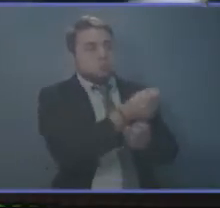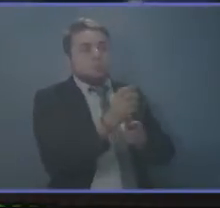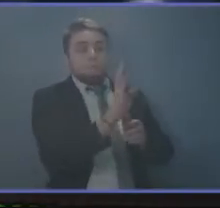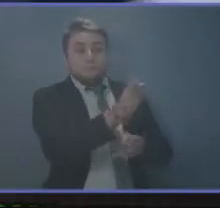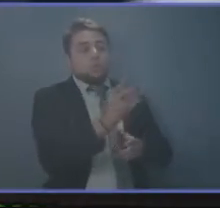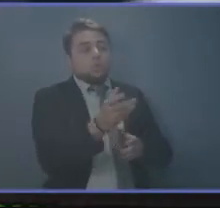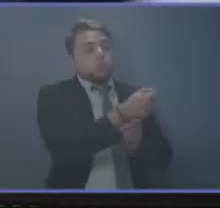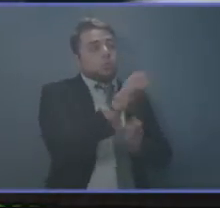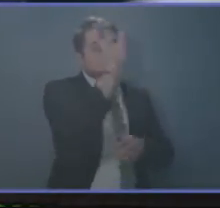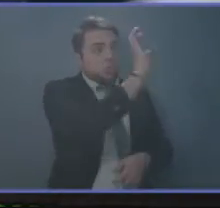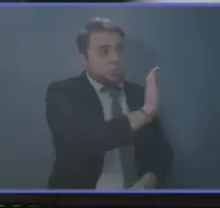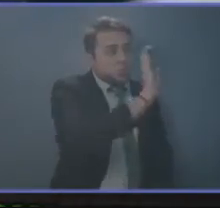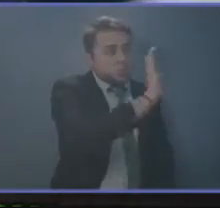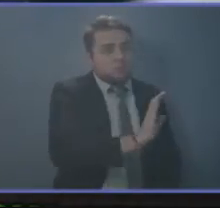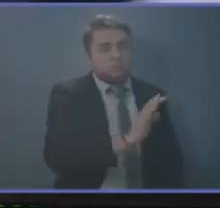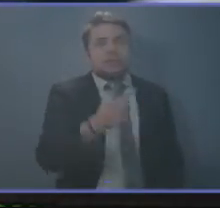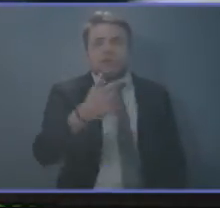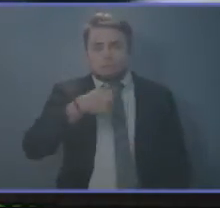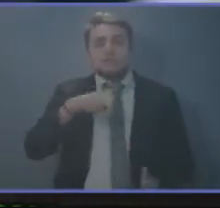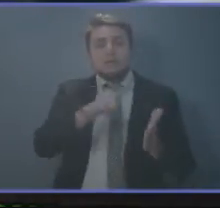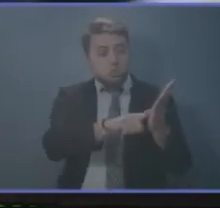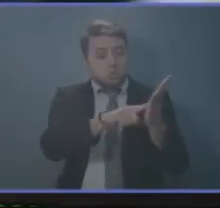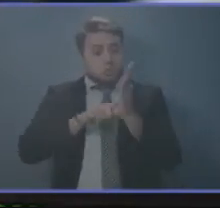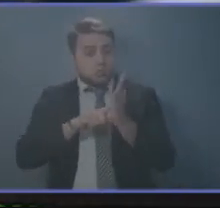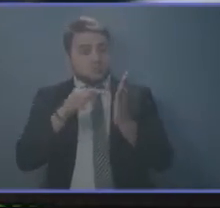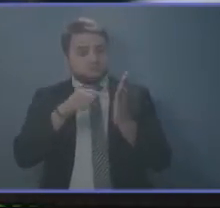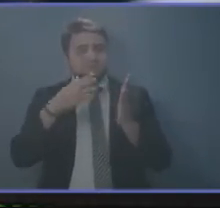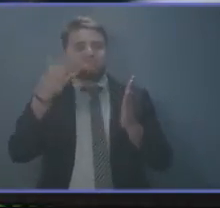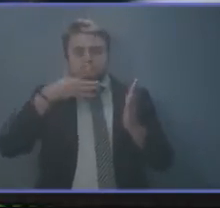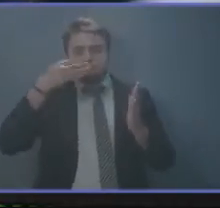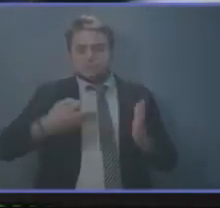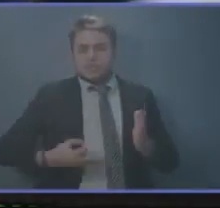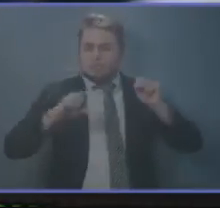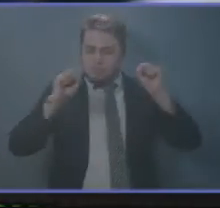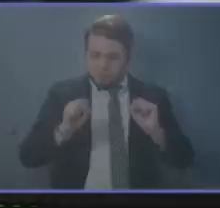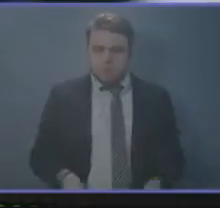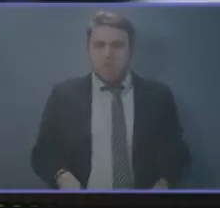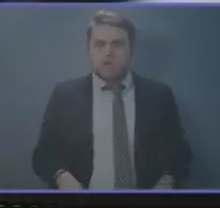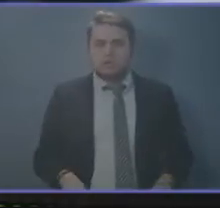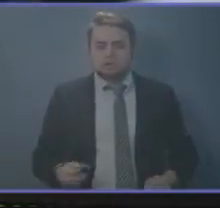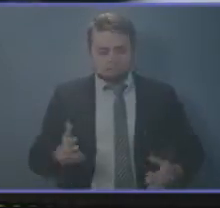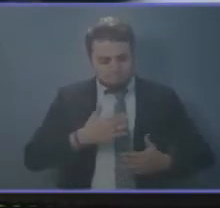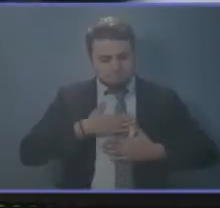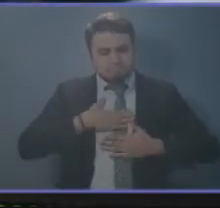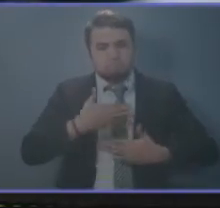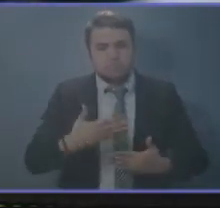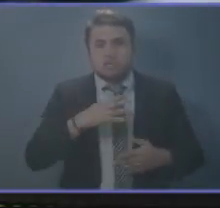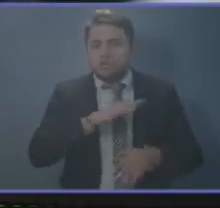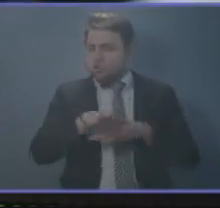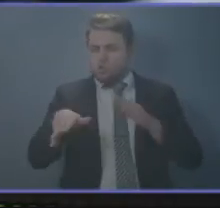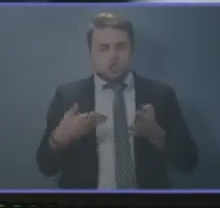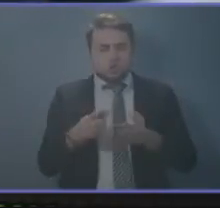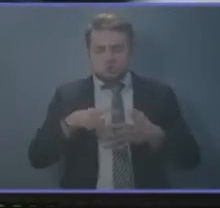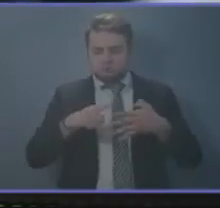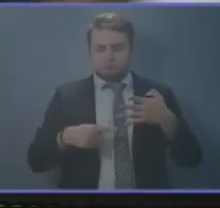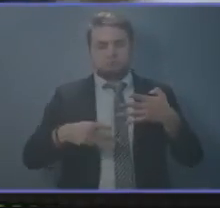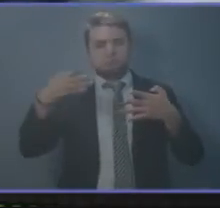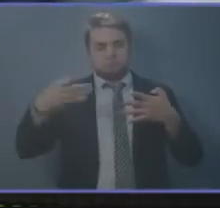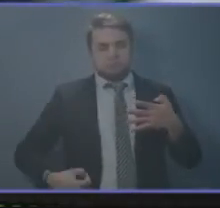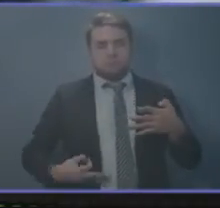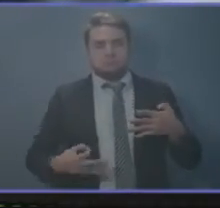demostró que verdaderamente cuando hay voluntad, sí se puede cumplir con todas las disposiciones de ley.